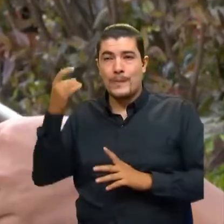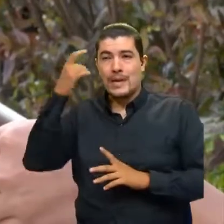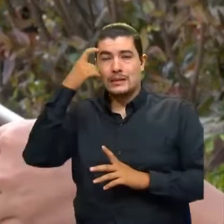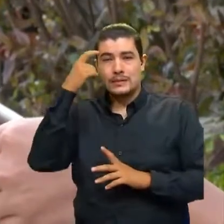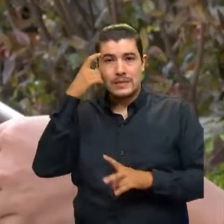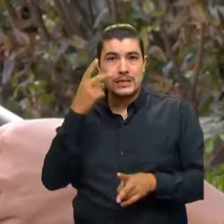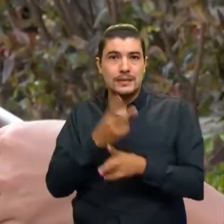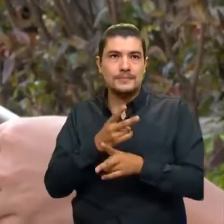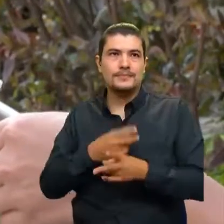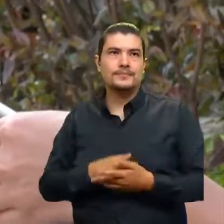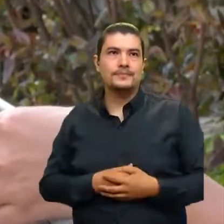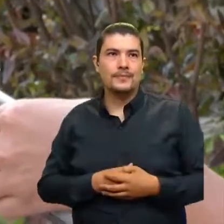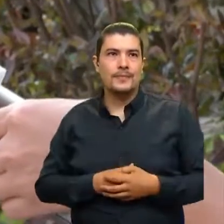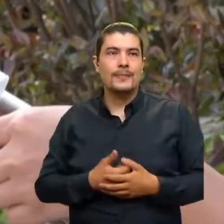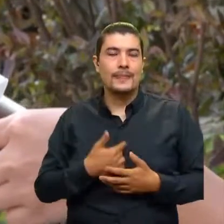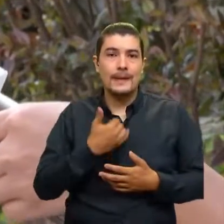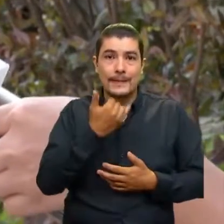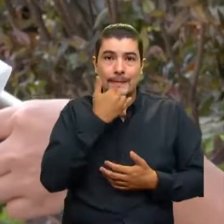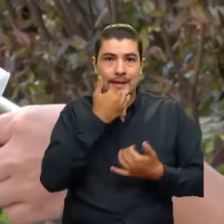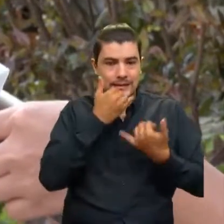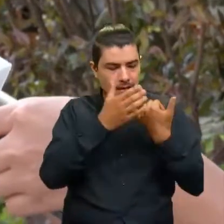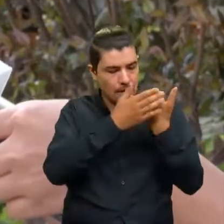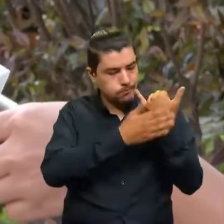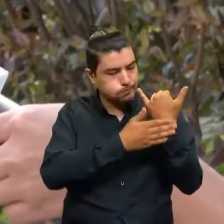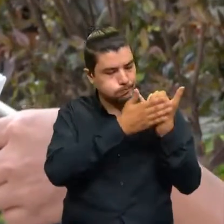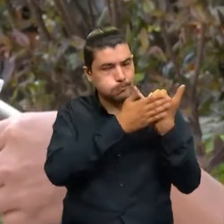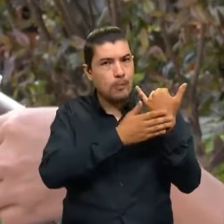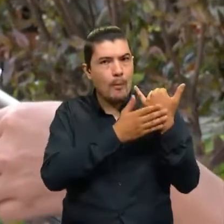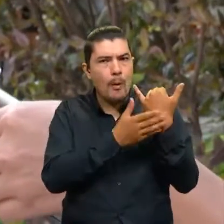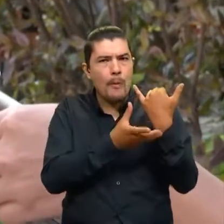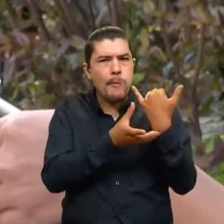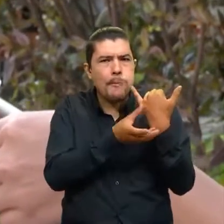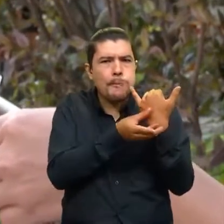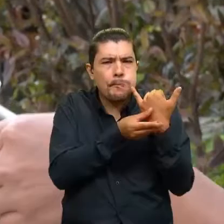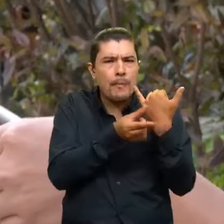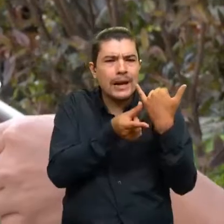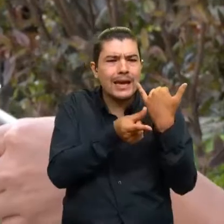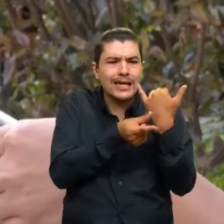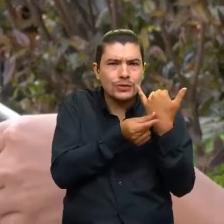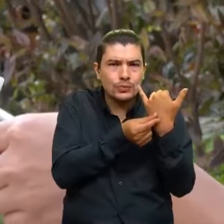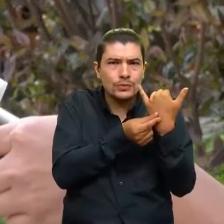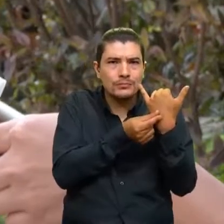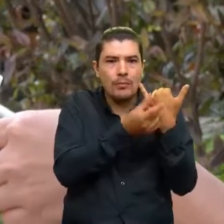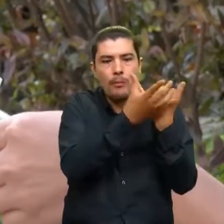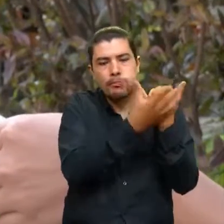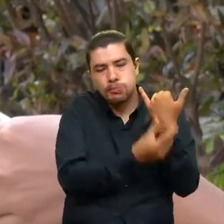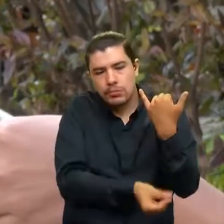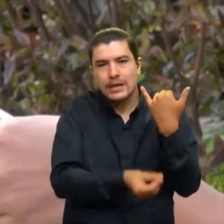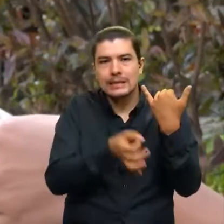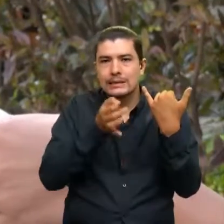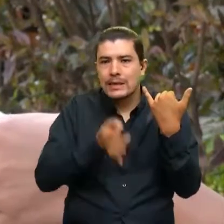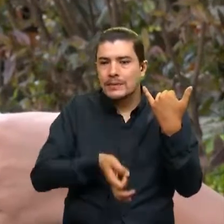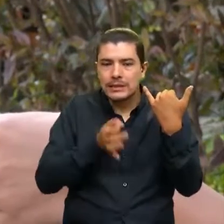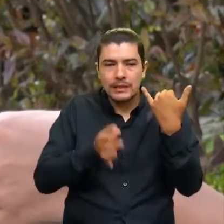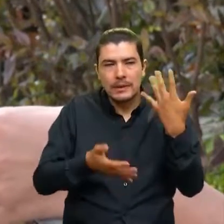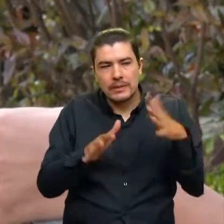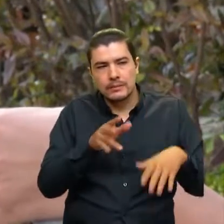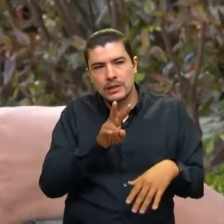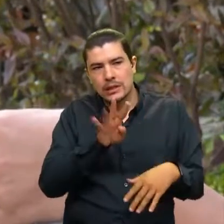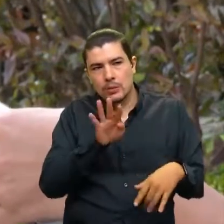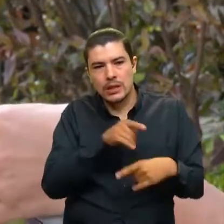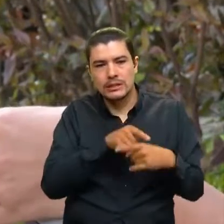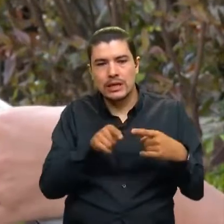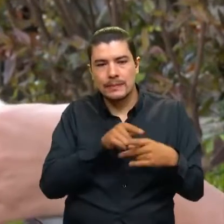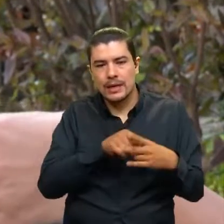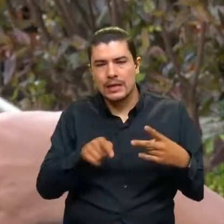se me venían los bebés. Entonces, ya digamos, casi siempre, a las 24 semanas,